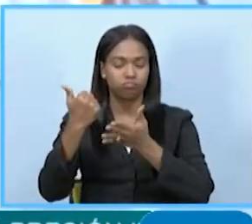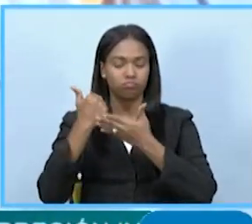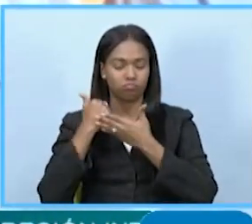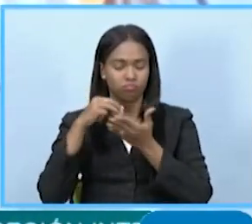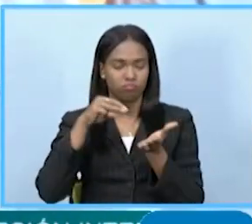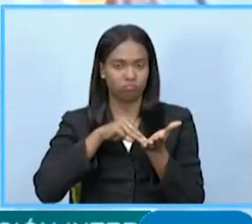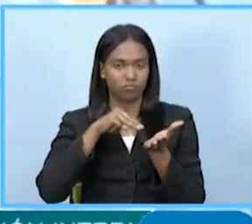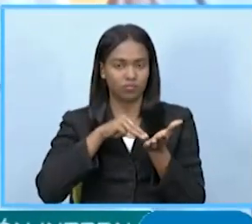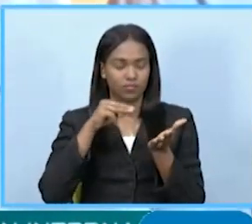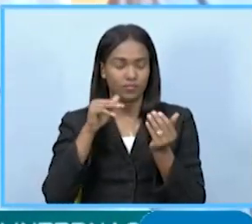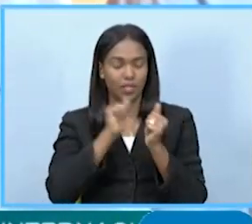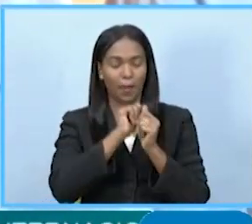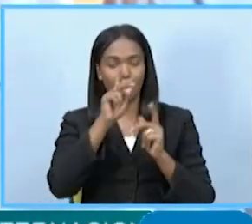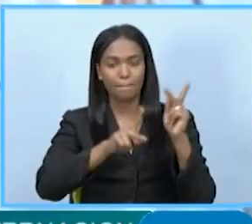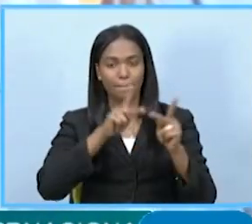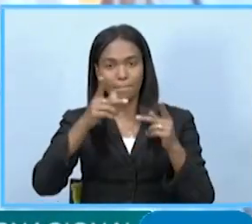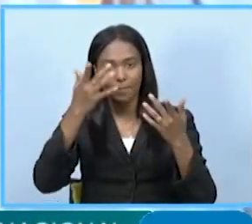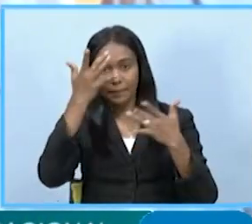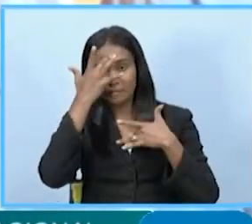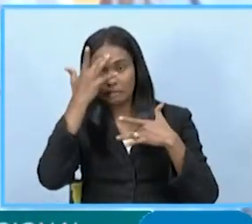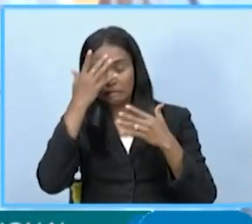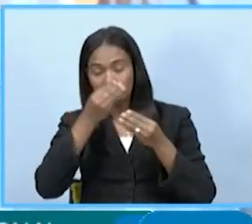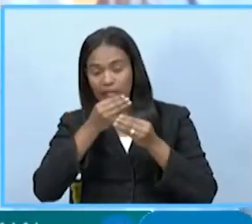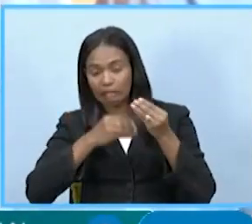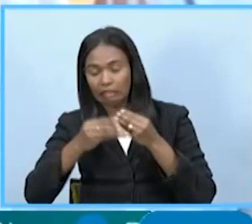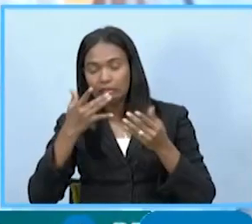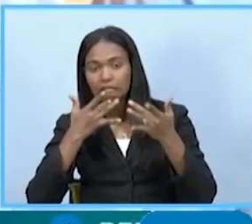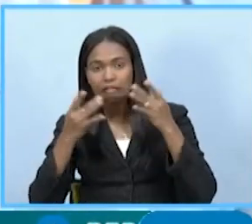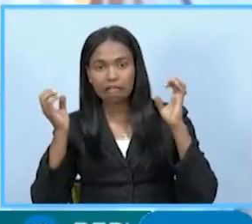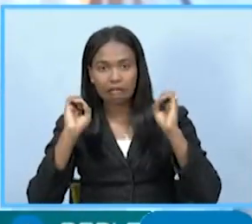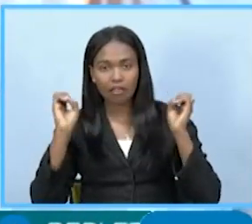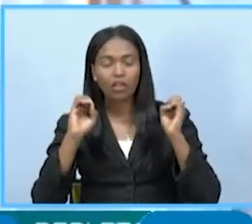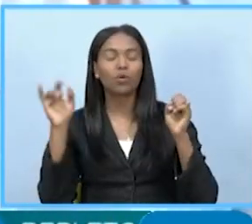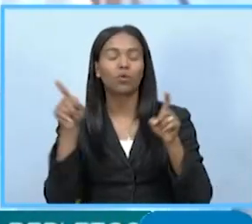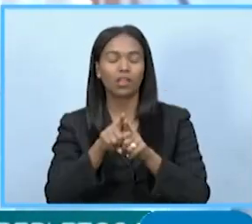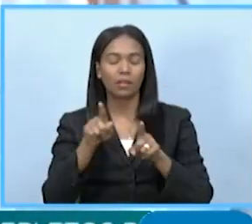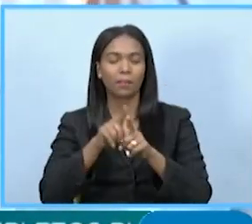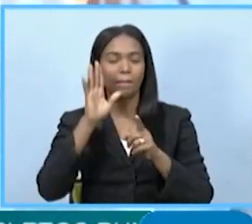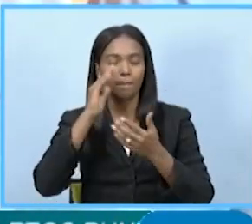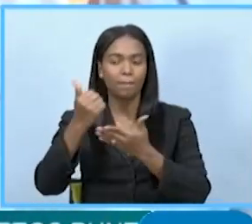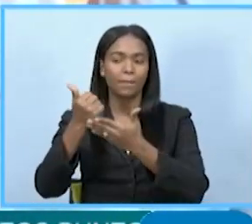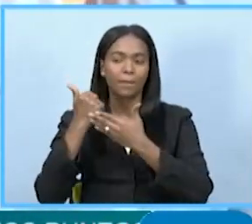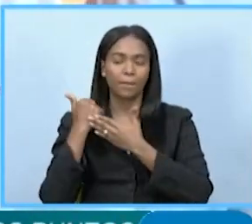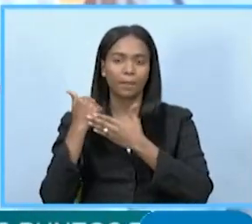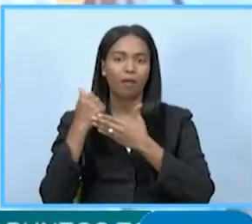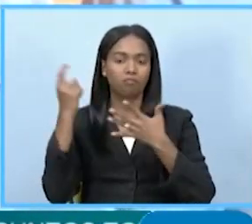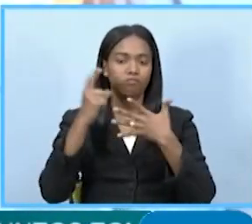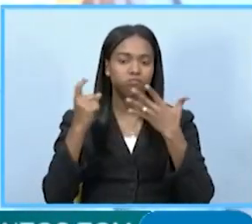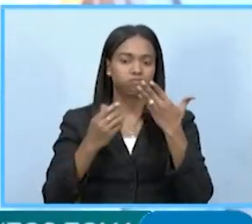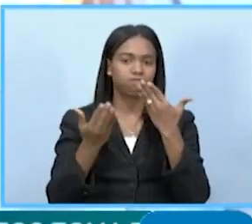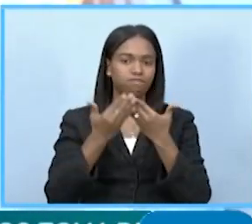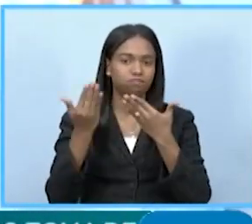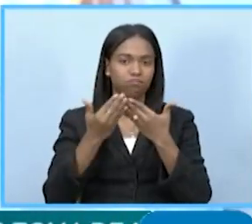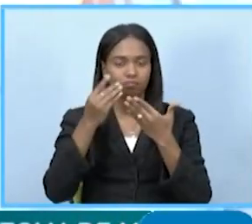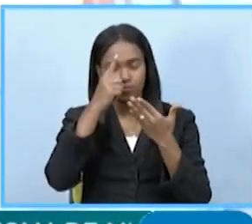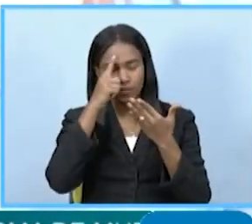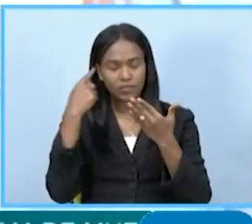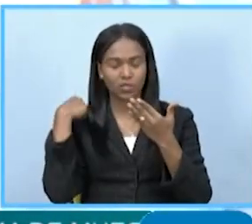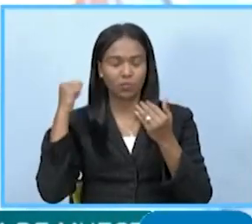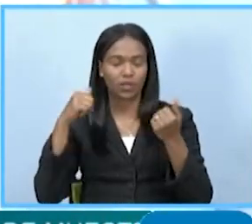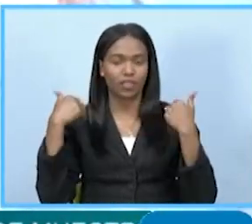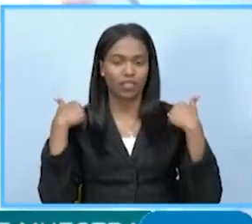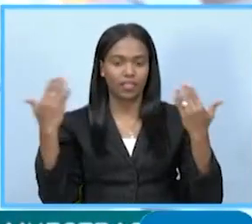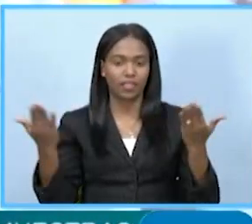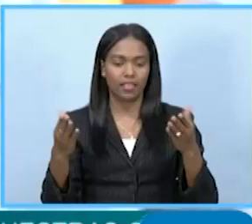médica a pacientes de escasos recursos. Y también nos va a dar las facilidades de nosotros tener aquí